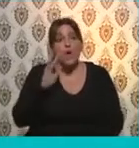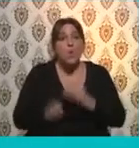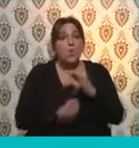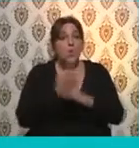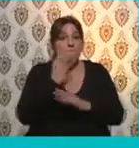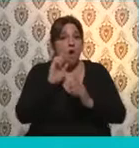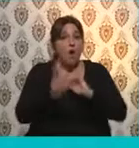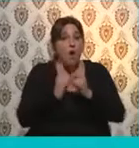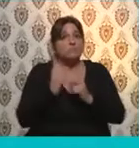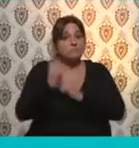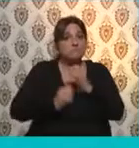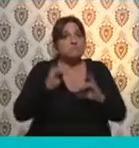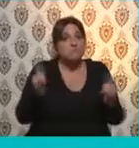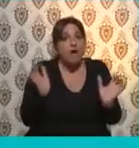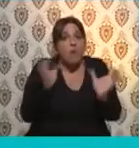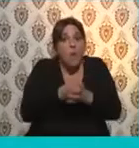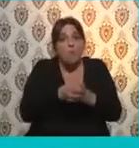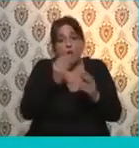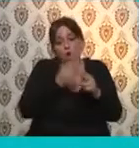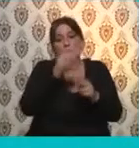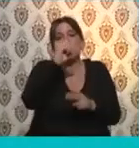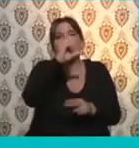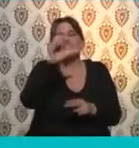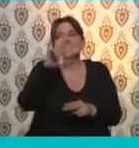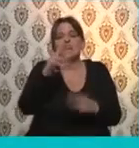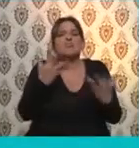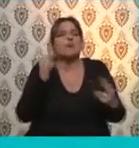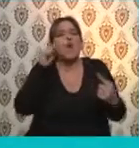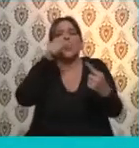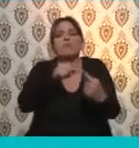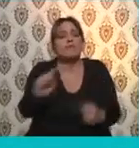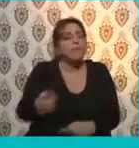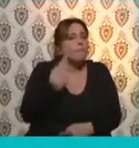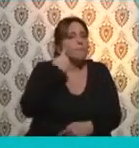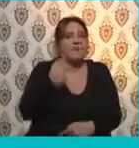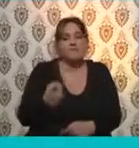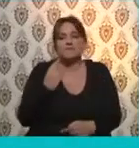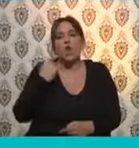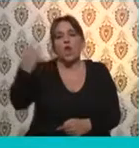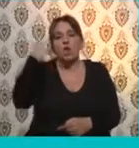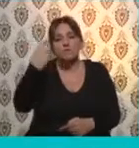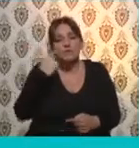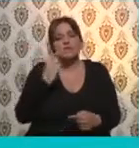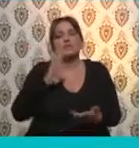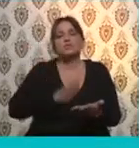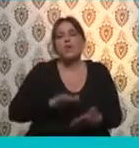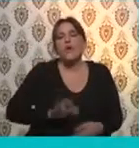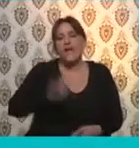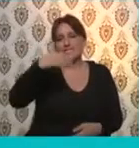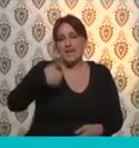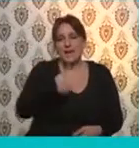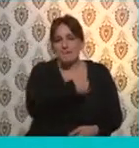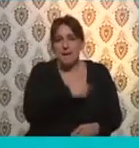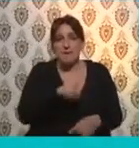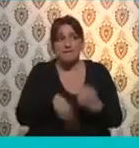11 del Movimiento SER, justamente intentando prevenir y concientizar a la gente sobre el cáncer de mama. Estamos con Tabata Timbriaco, gerenta